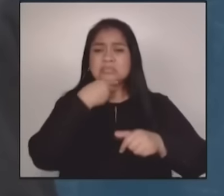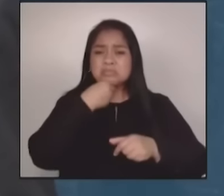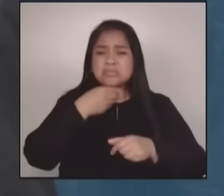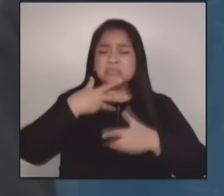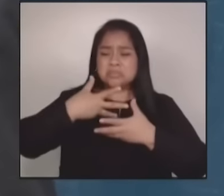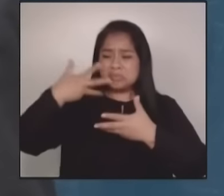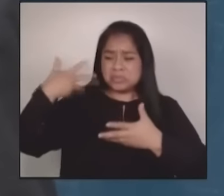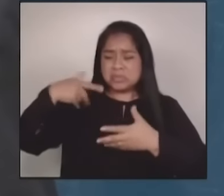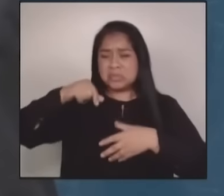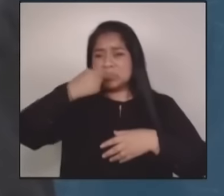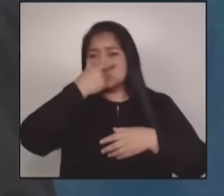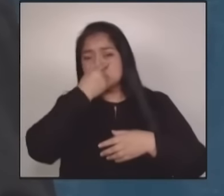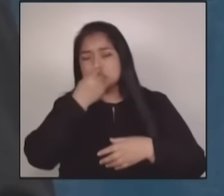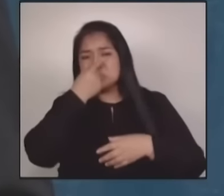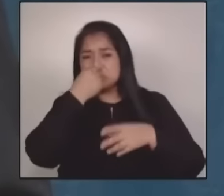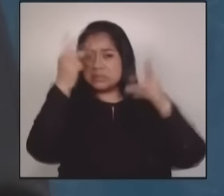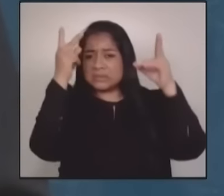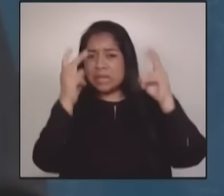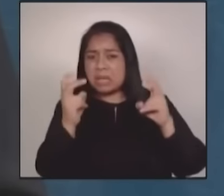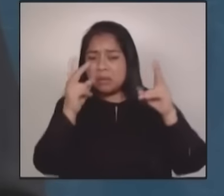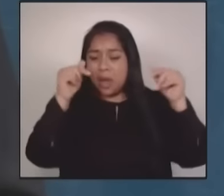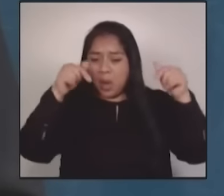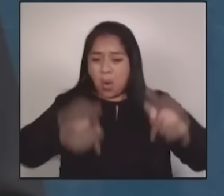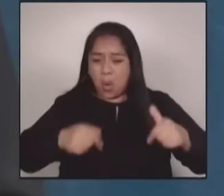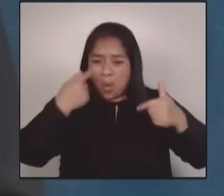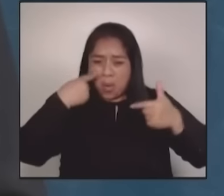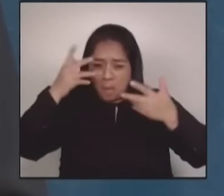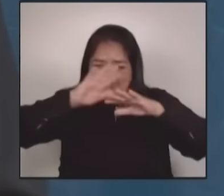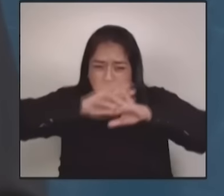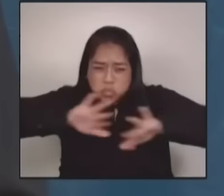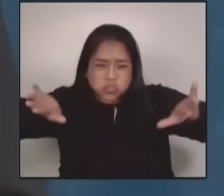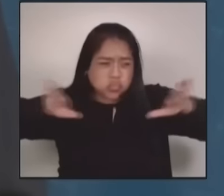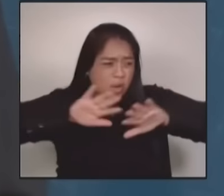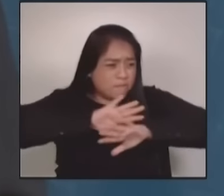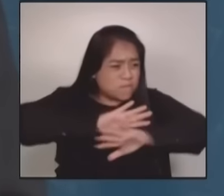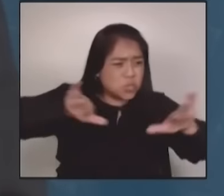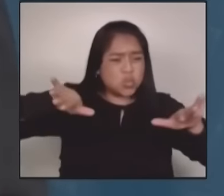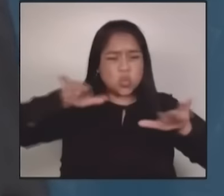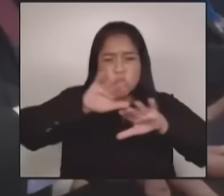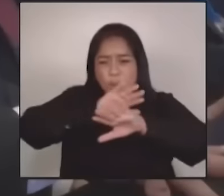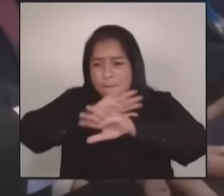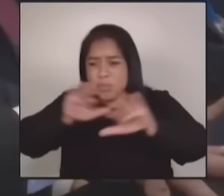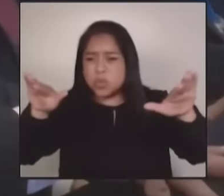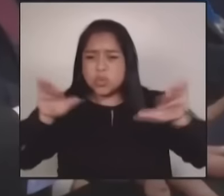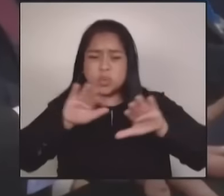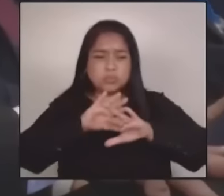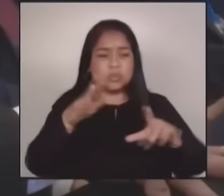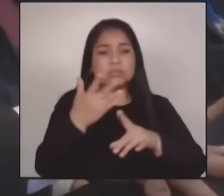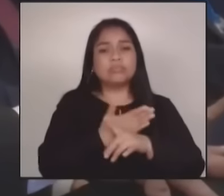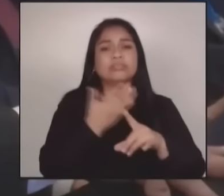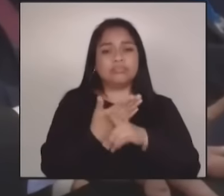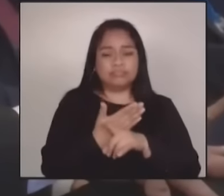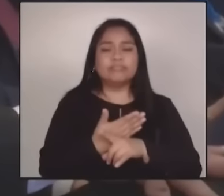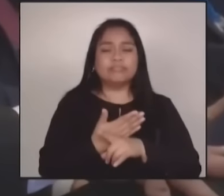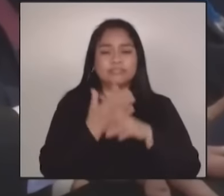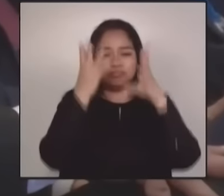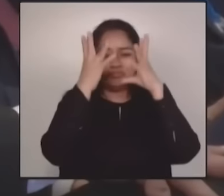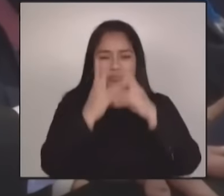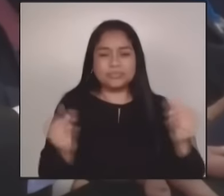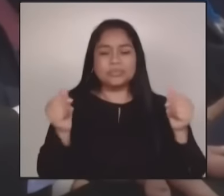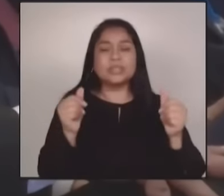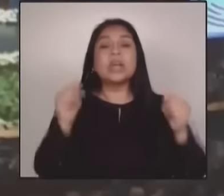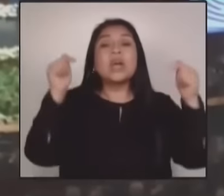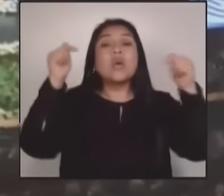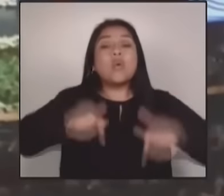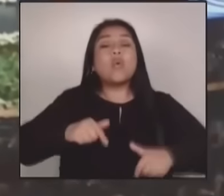de corrupción que estamos empezando a derribar ladrillo tras ladrillo. Nos